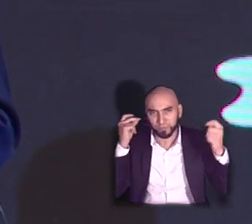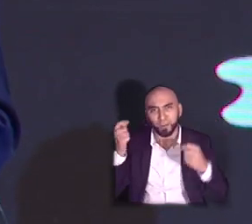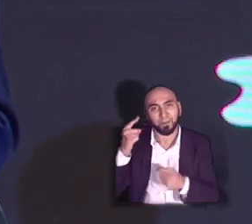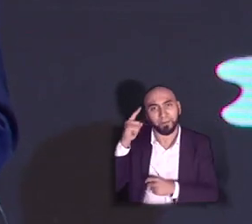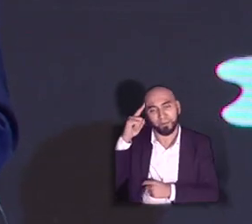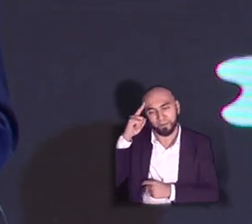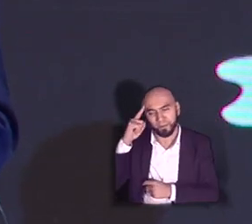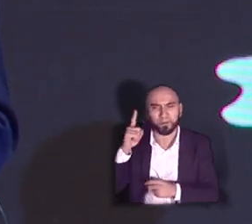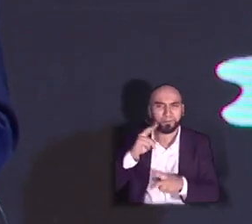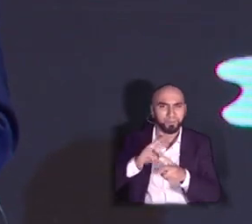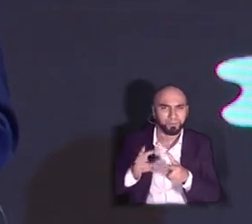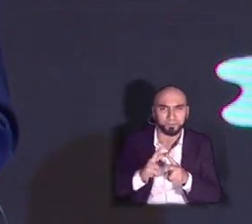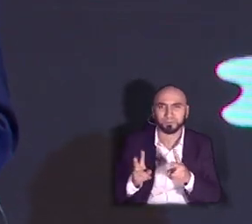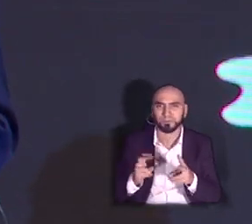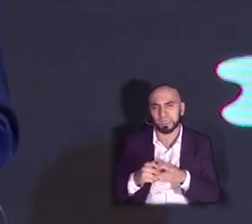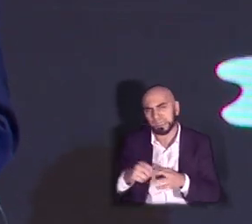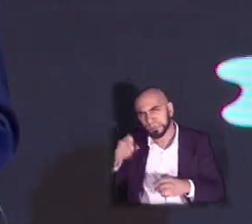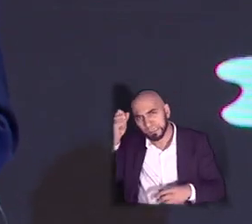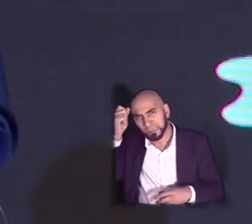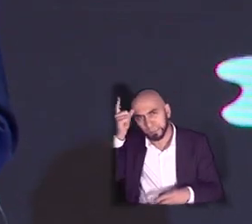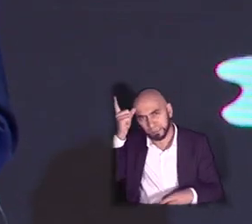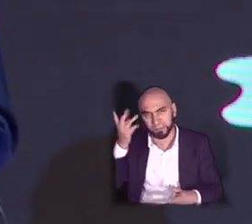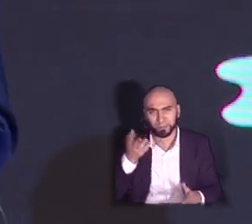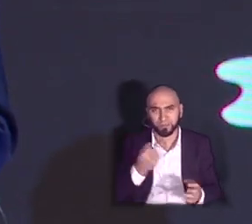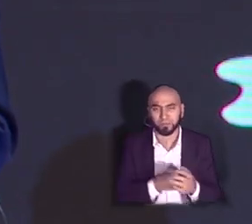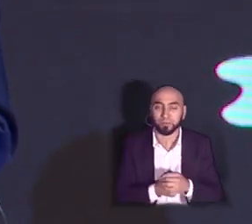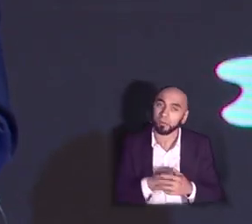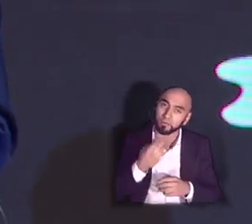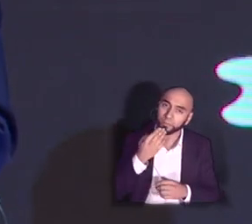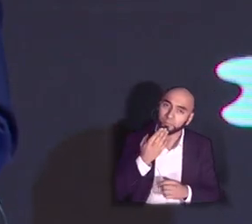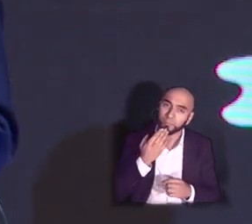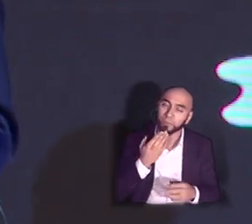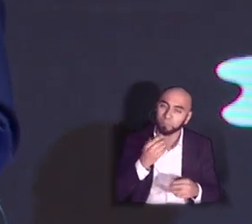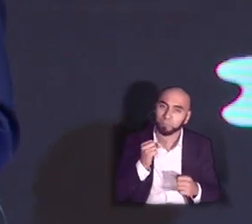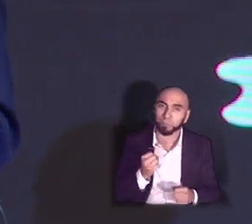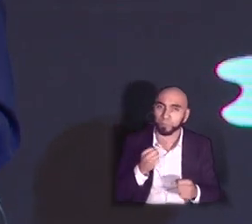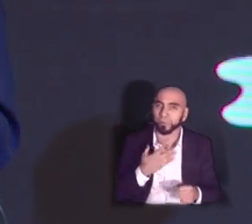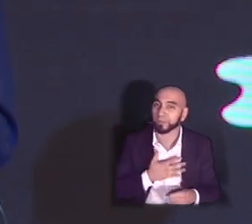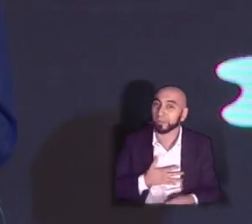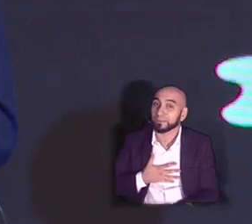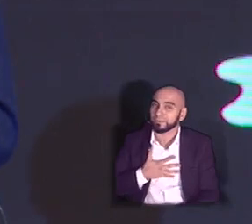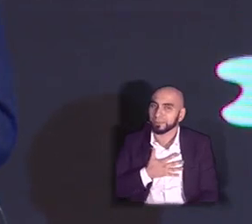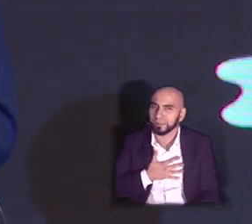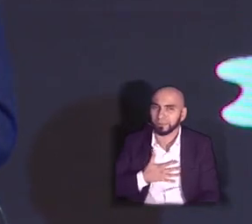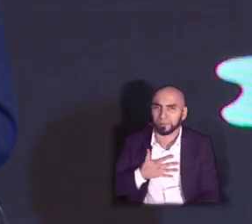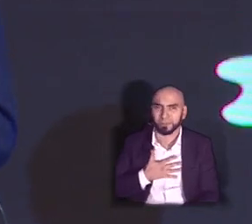entender y quizás incluso sentir.